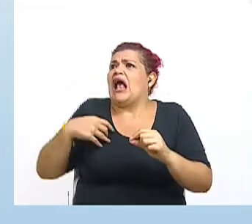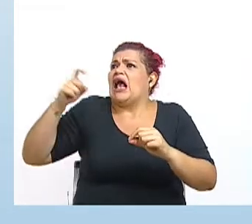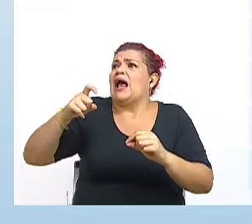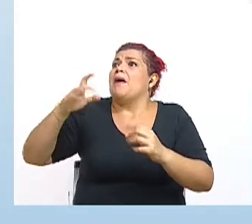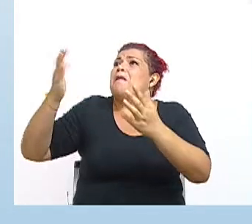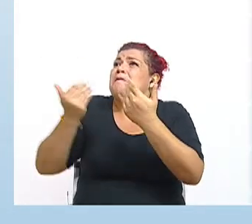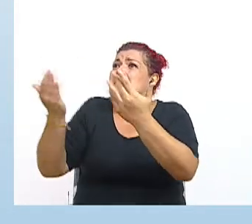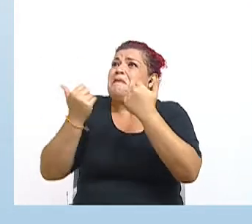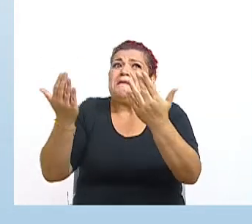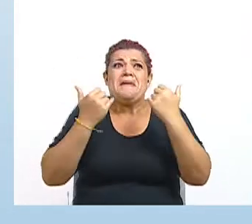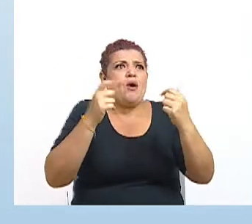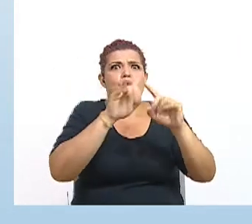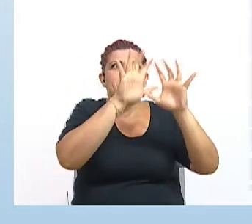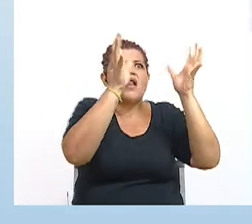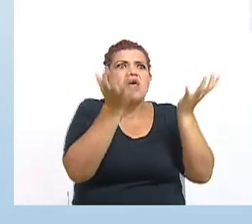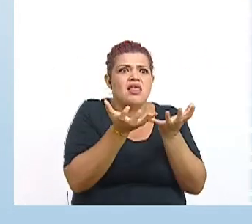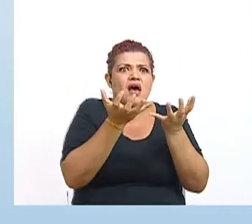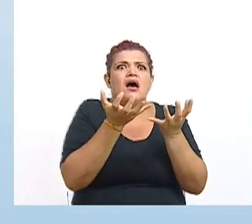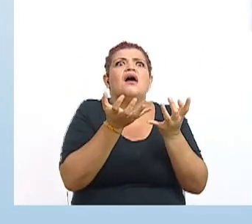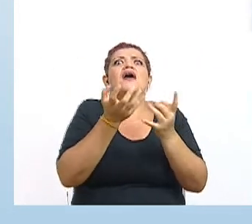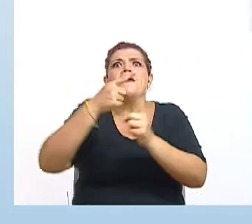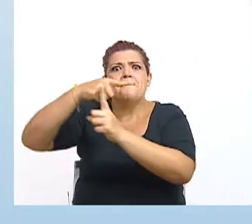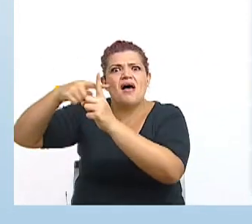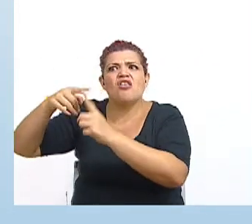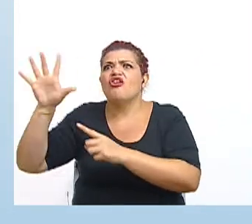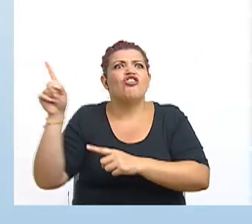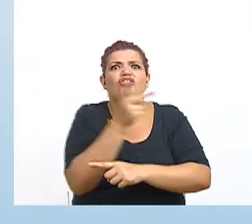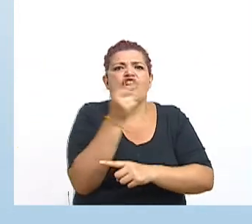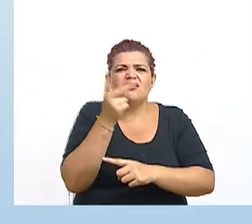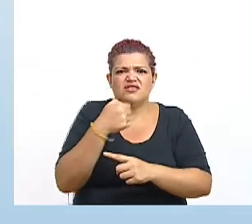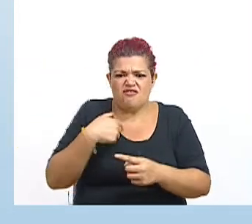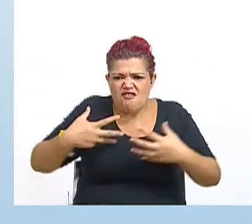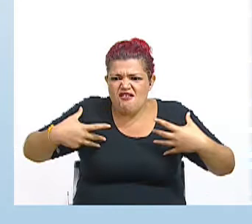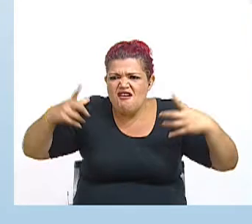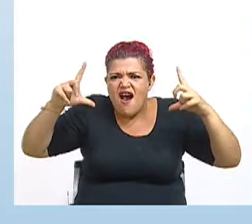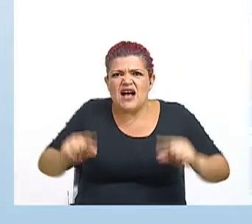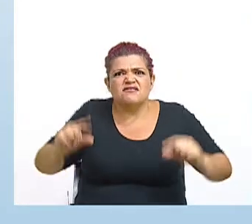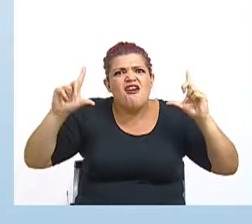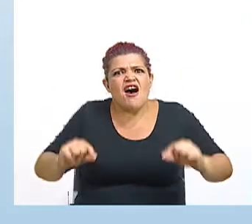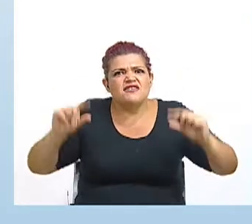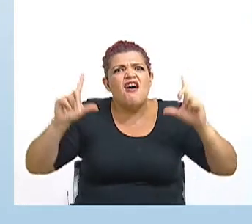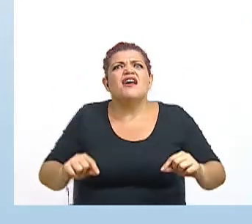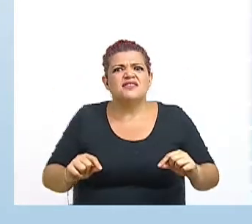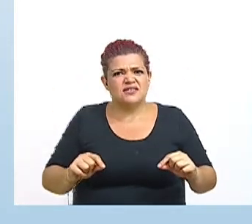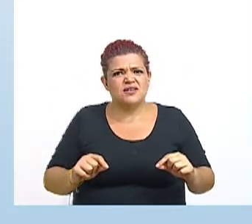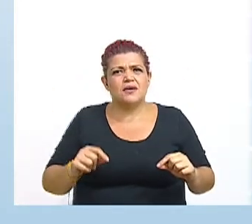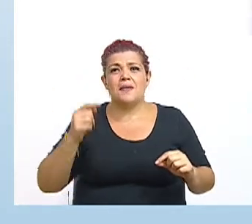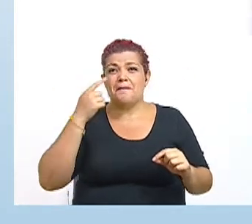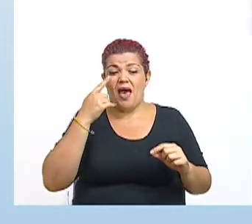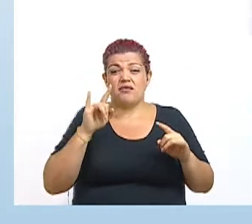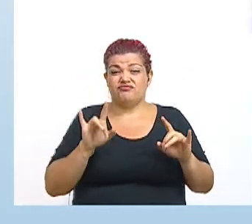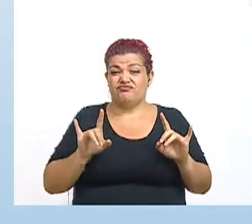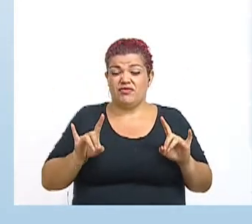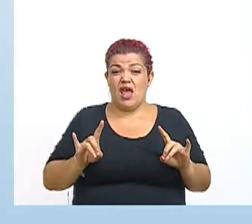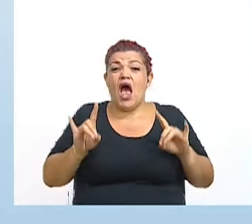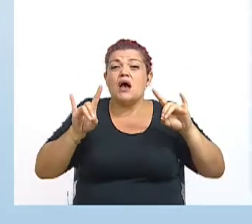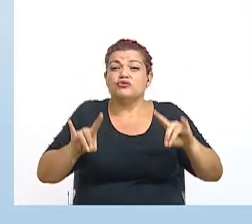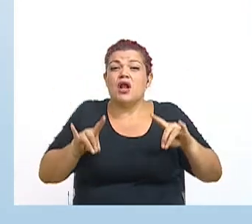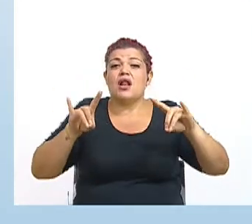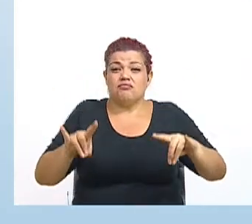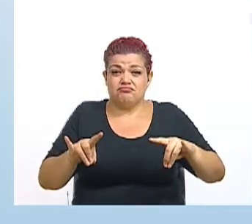Sin embargo, vamos a ver la parte superior, ahí tenemos seleccionados dos casos muy significativos. Australia y Estados